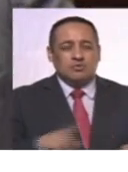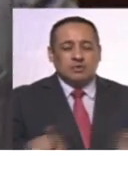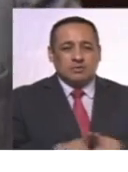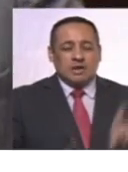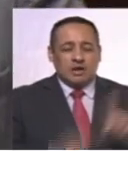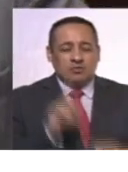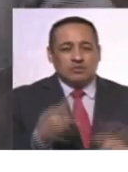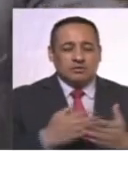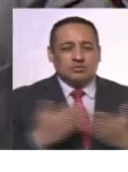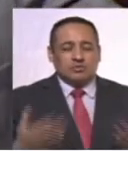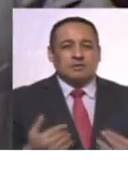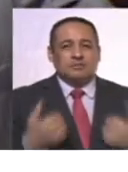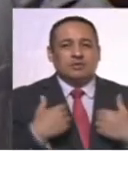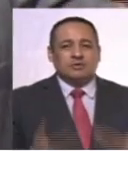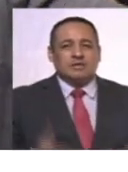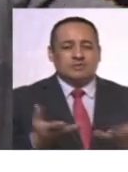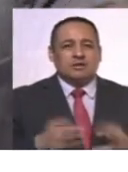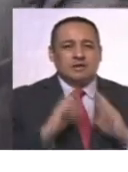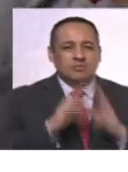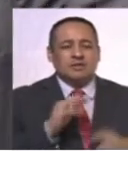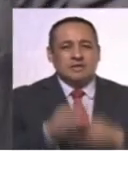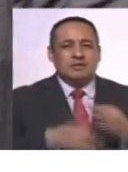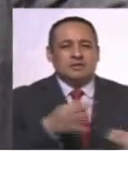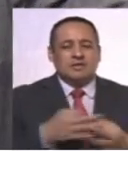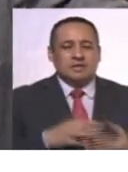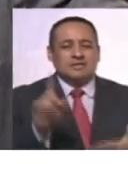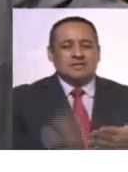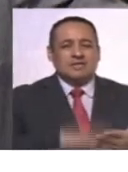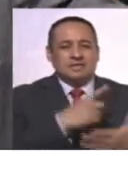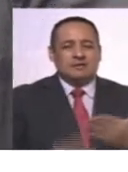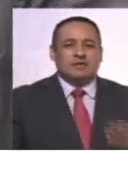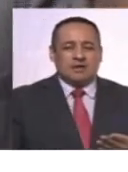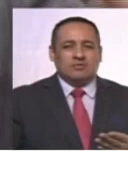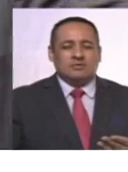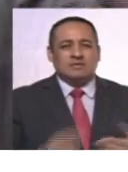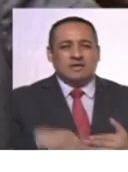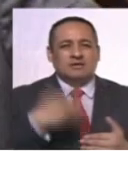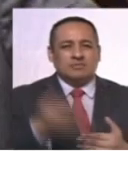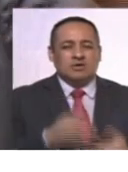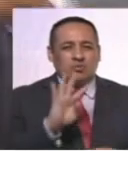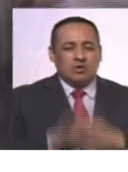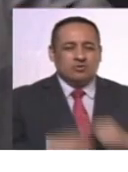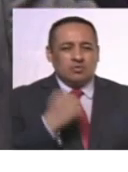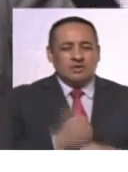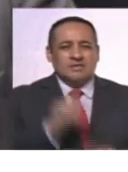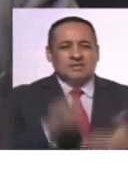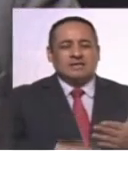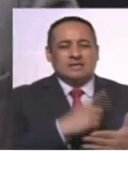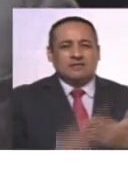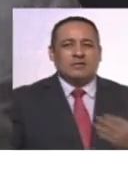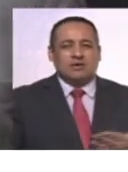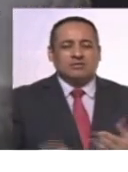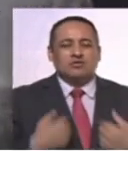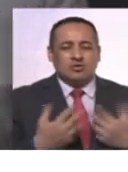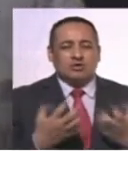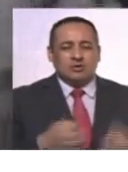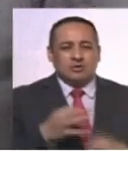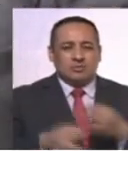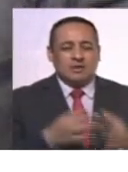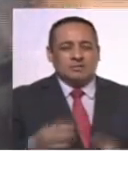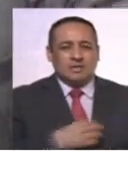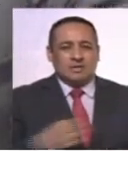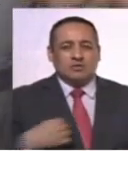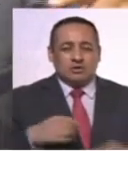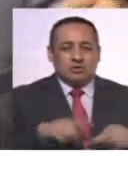cosas, te dan una respuesta y te dicen descalificado. Después de 4 años te dicen descalificado. Y le quiero contar, señora ministra, que en